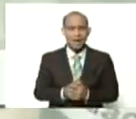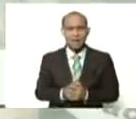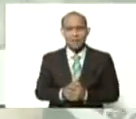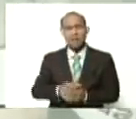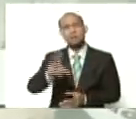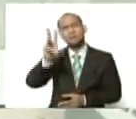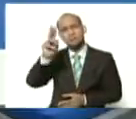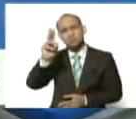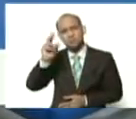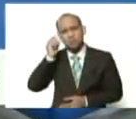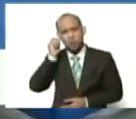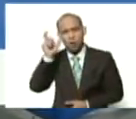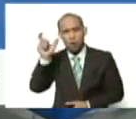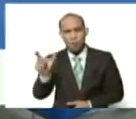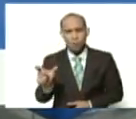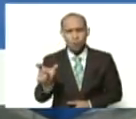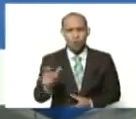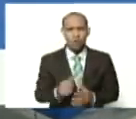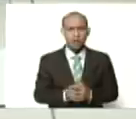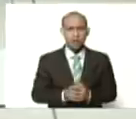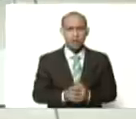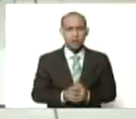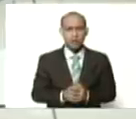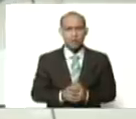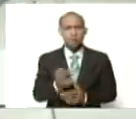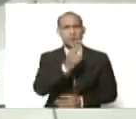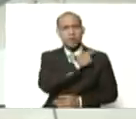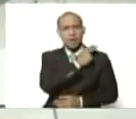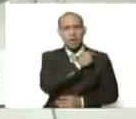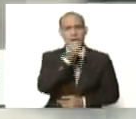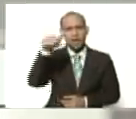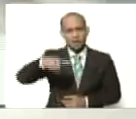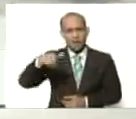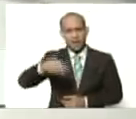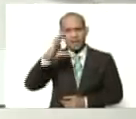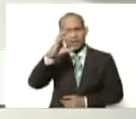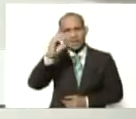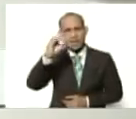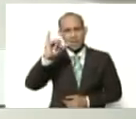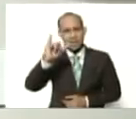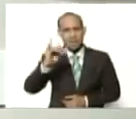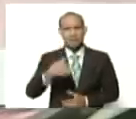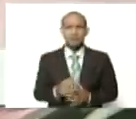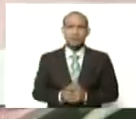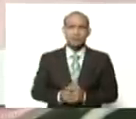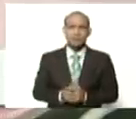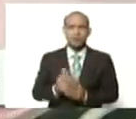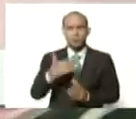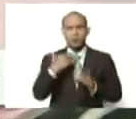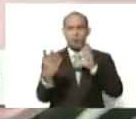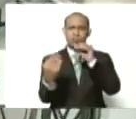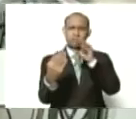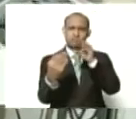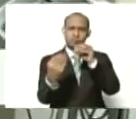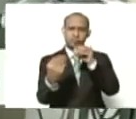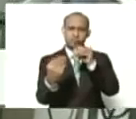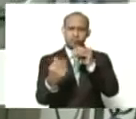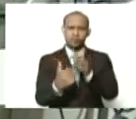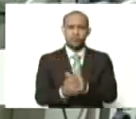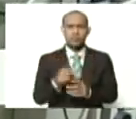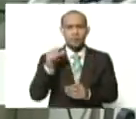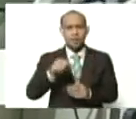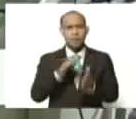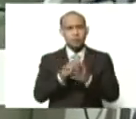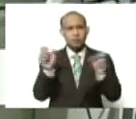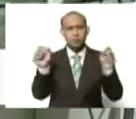doctora Bruquetas Ana, que es la jefa de este CDI, con quien quisiera que usted tuviera también la impresión